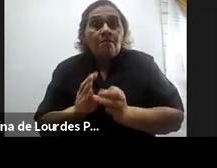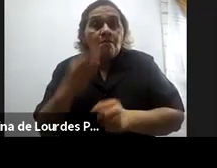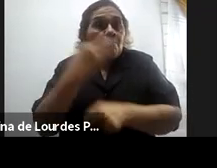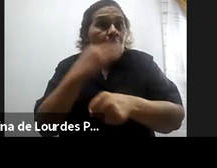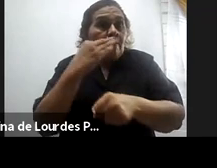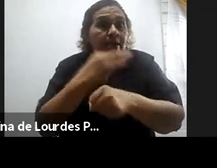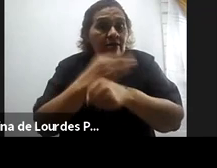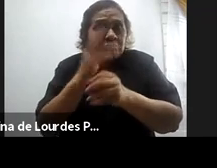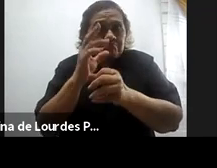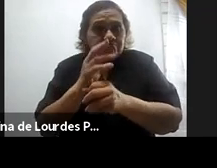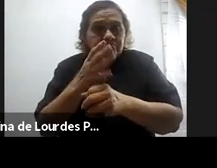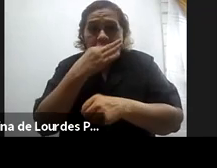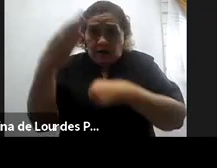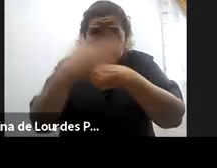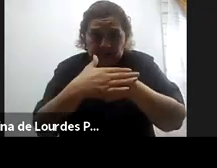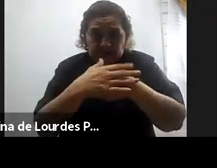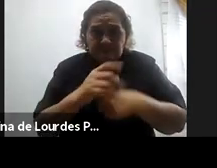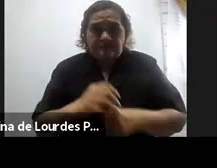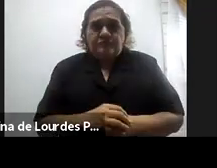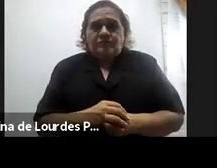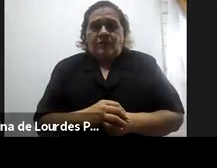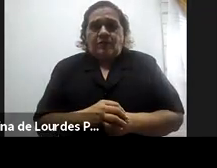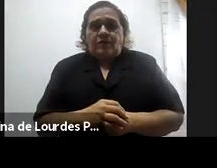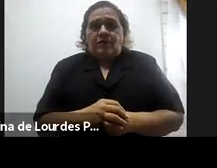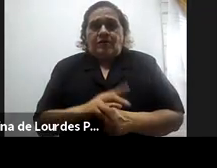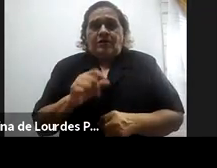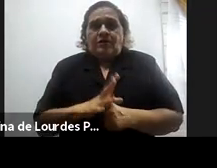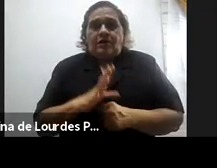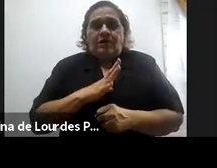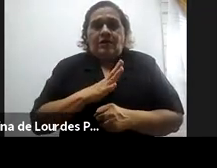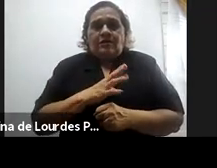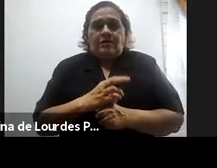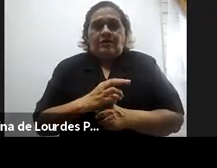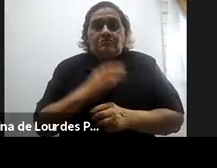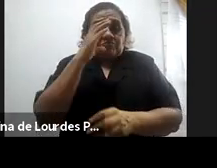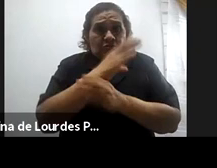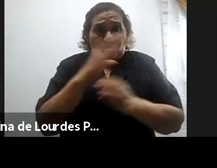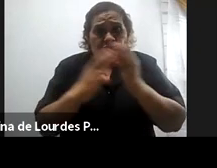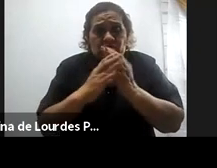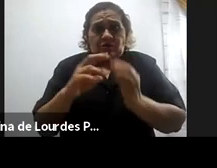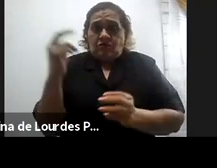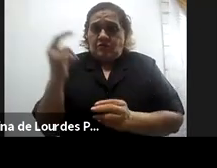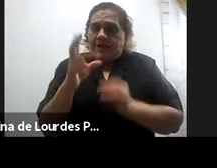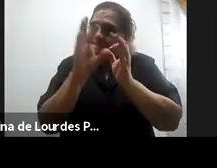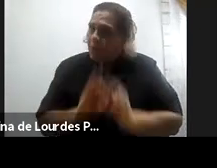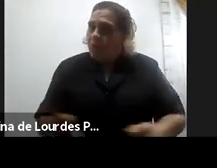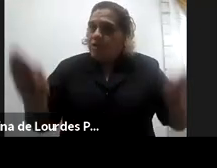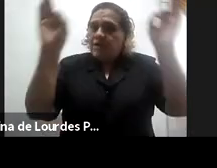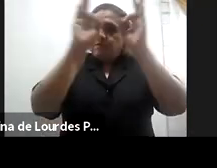importante avisarlo, ¿no? Y hay 3 hábitos que son bien importantes